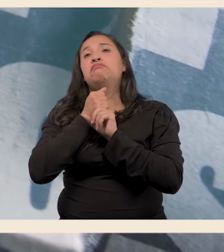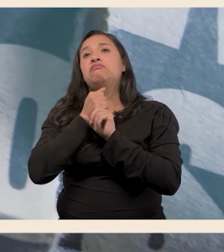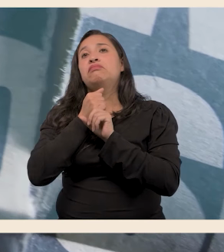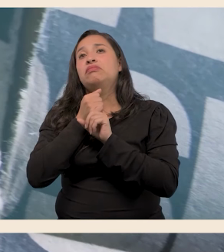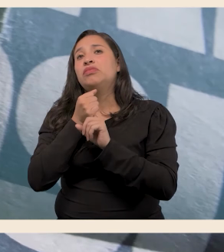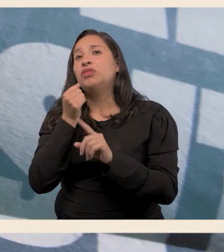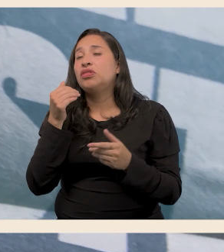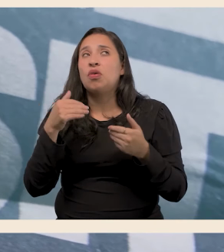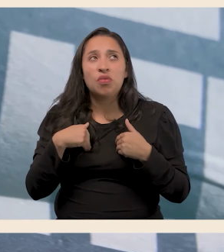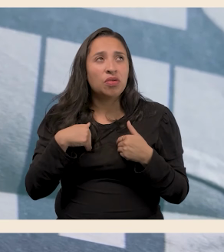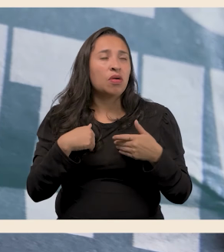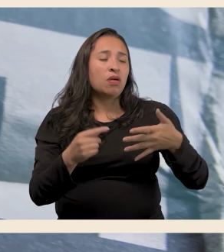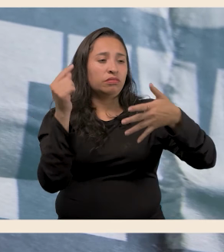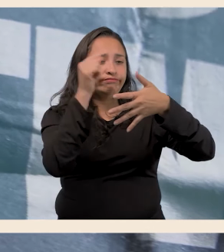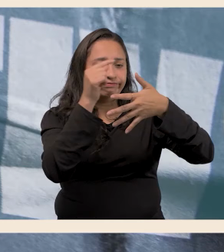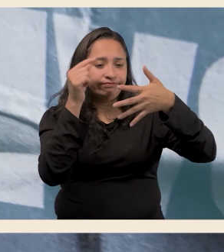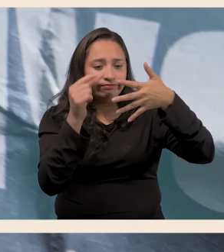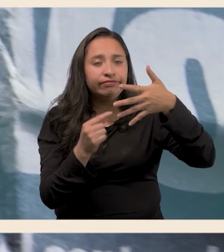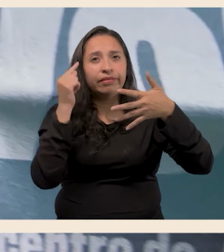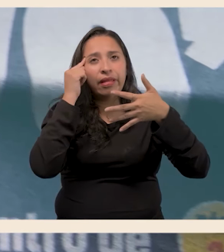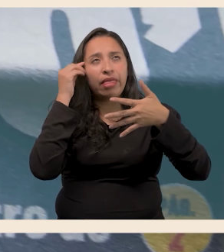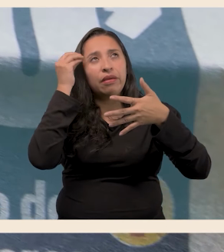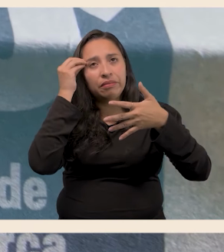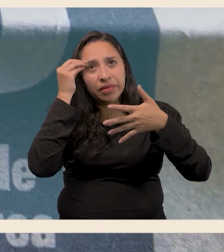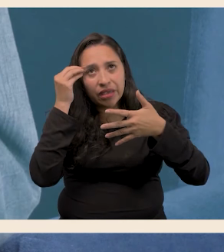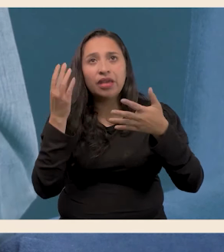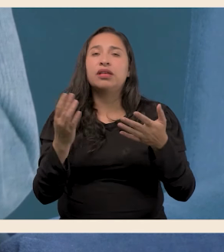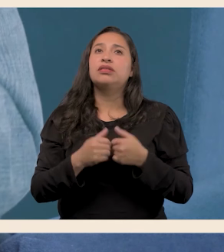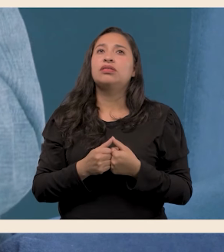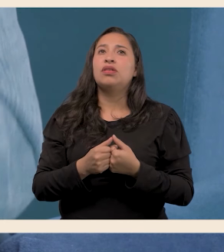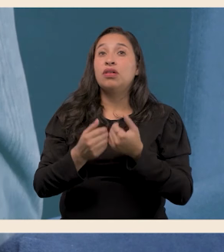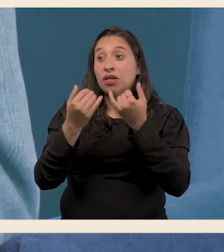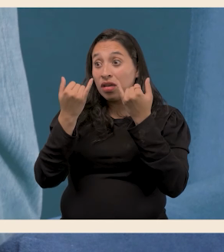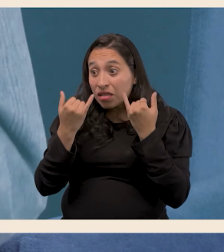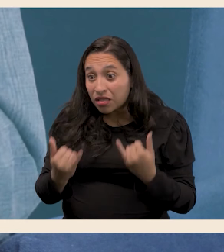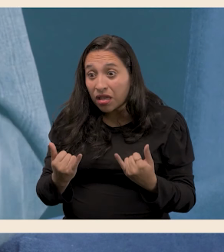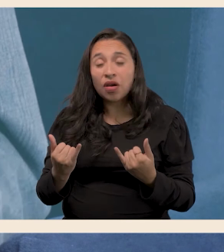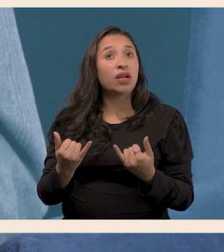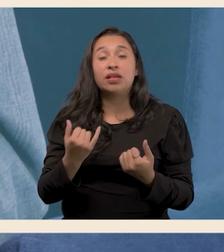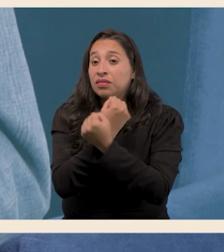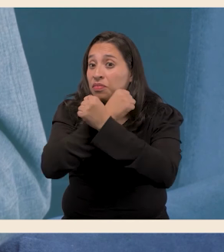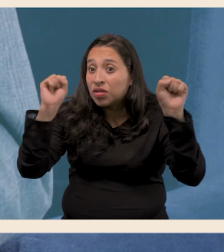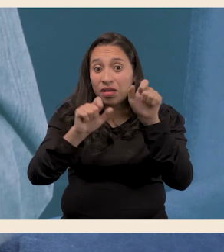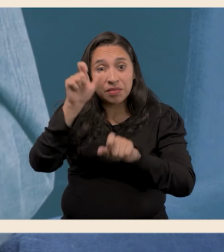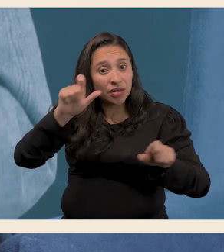uno piensa esos puntos de vista. Estén utilizando hasta hoy en día, estén utilizando personas